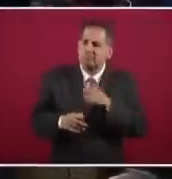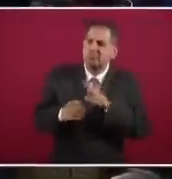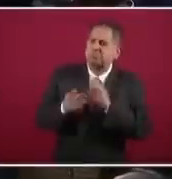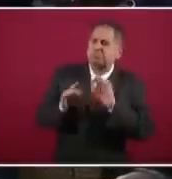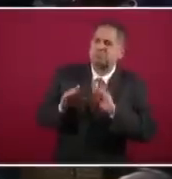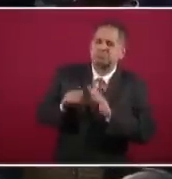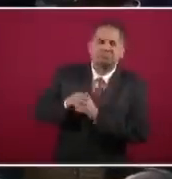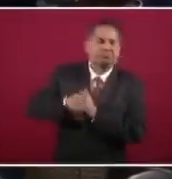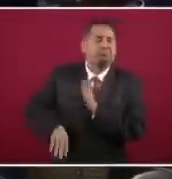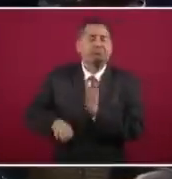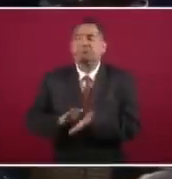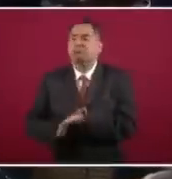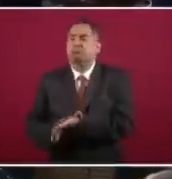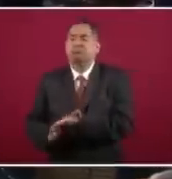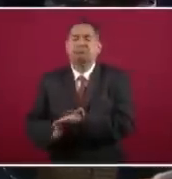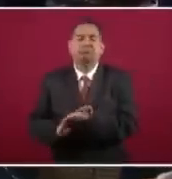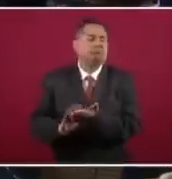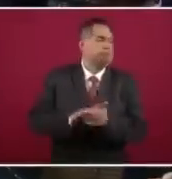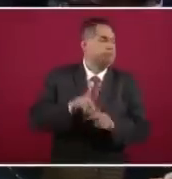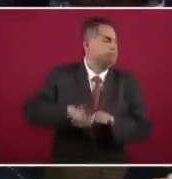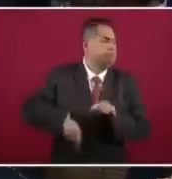o sea, borrar todo.